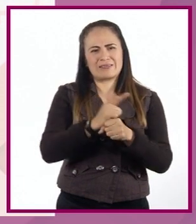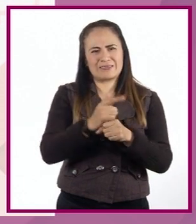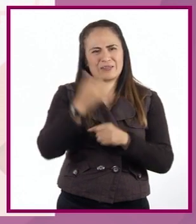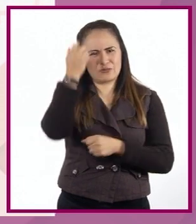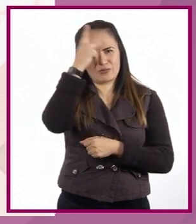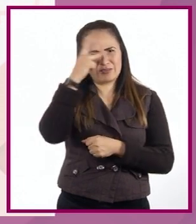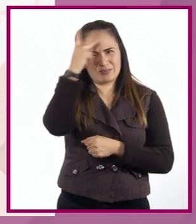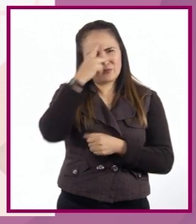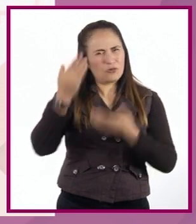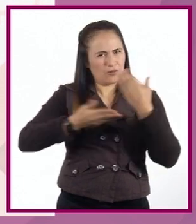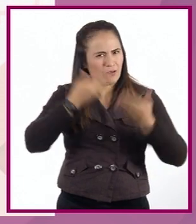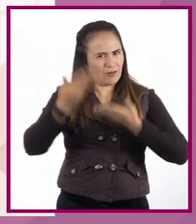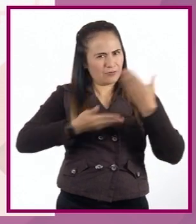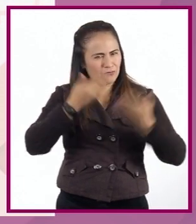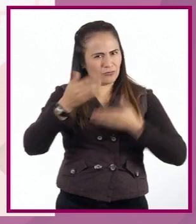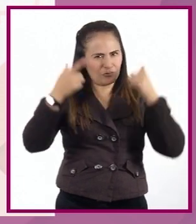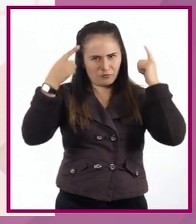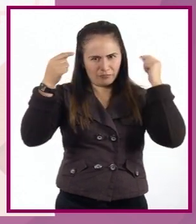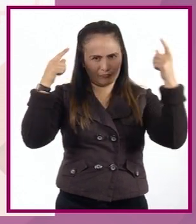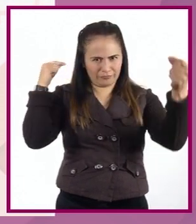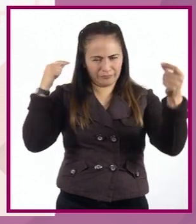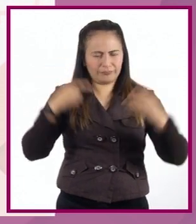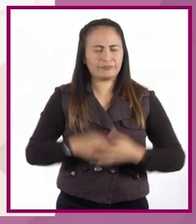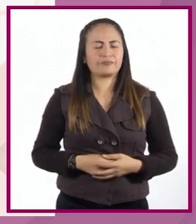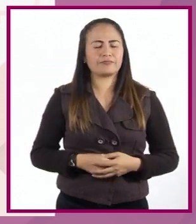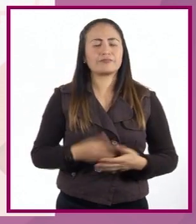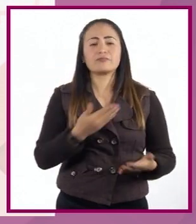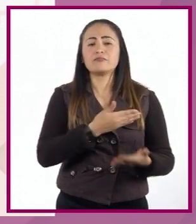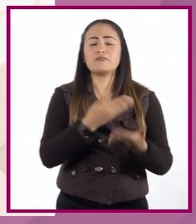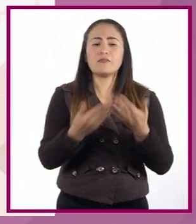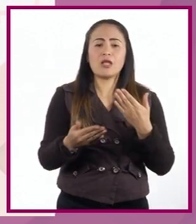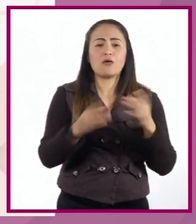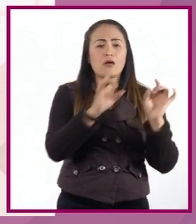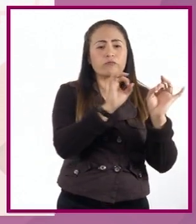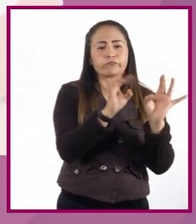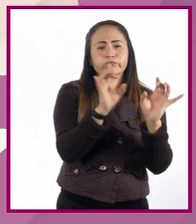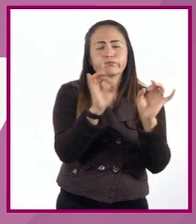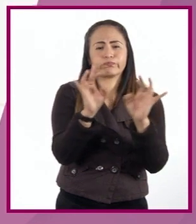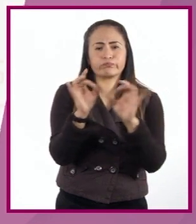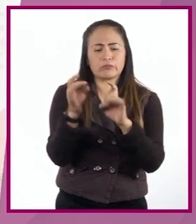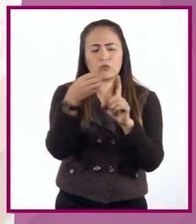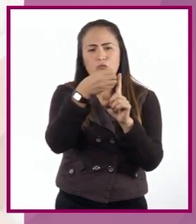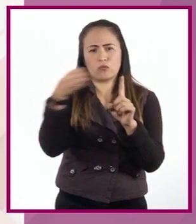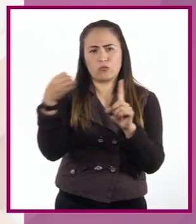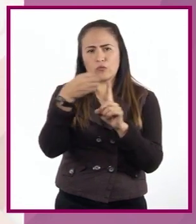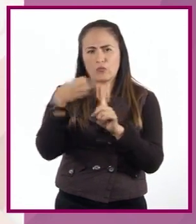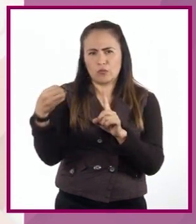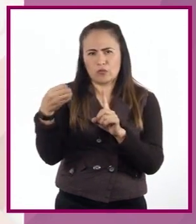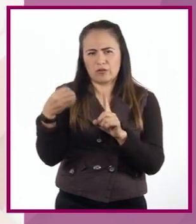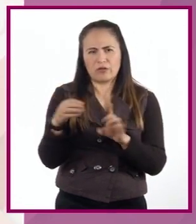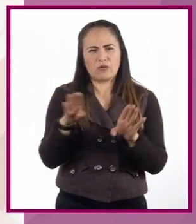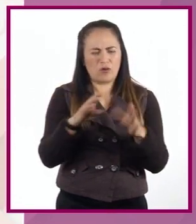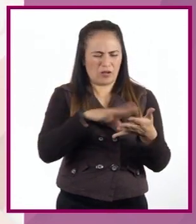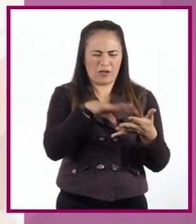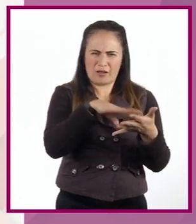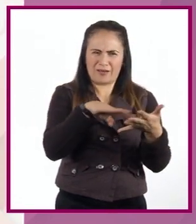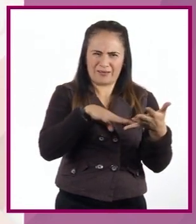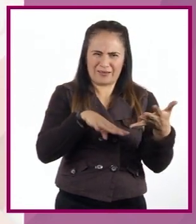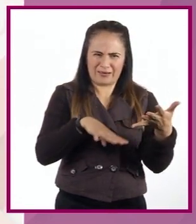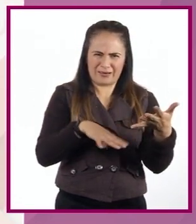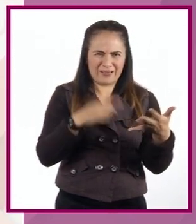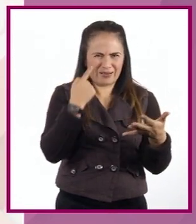psicología. Ahora observemos cómo se organizan los hechos en la nota periodística. Si se fijan, aquí ya se